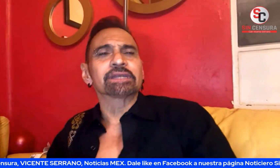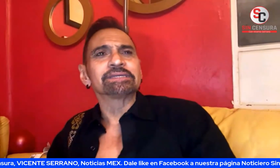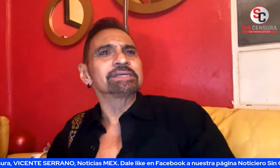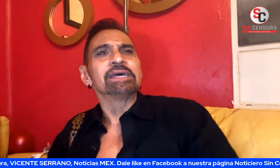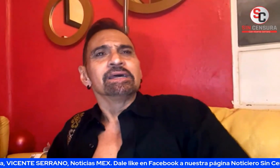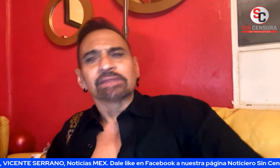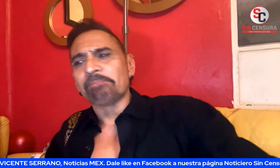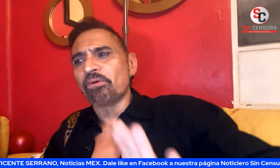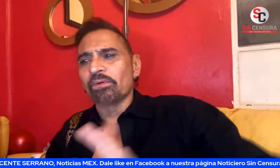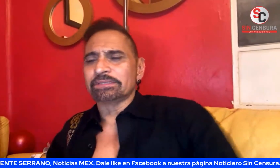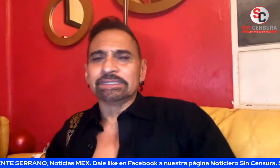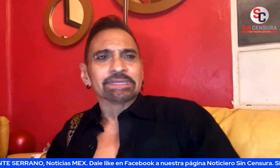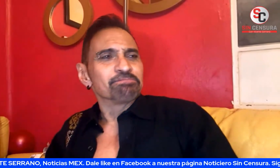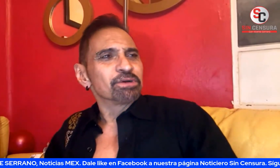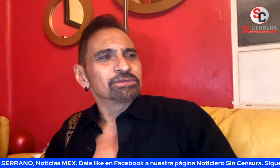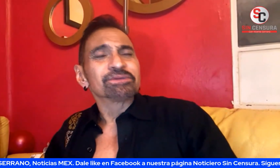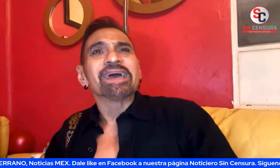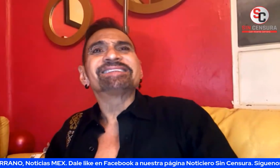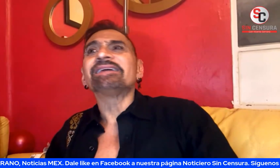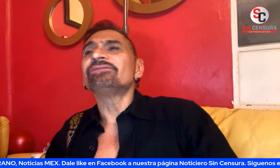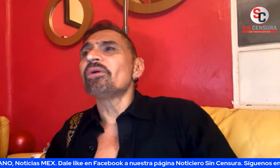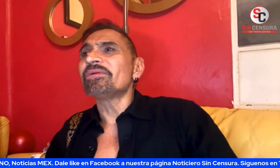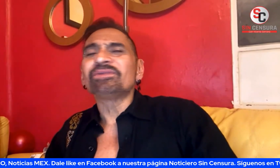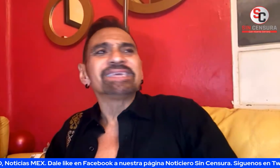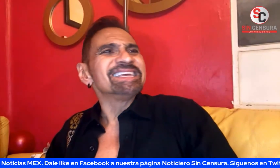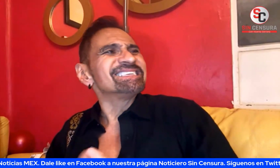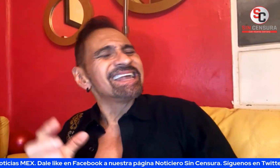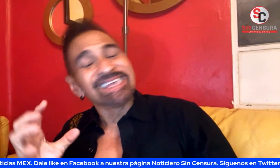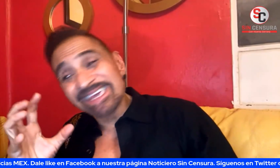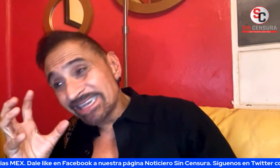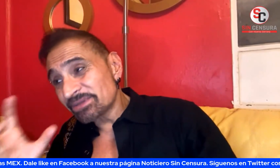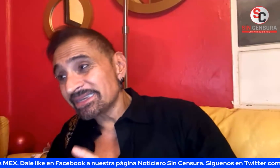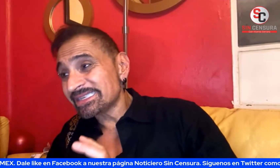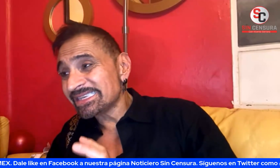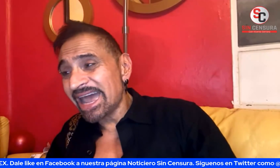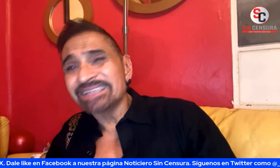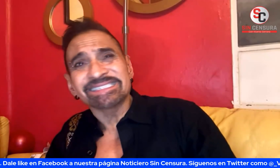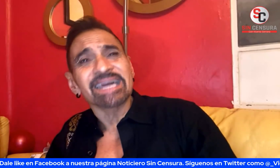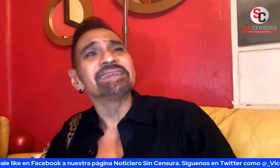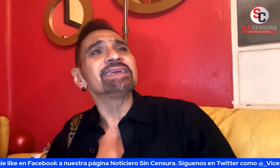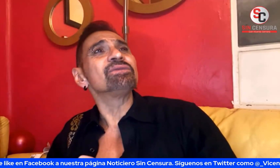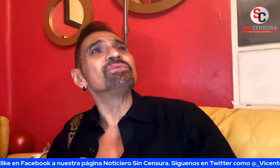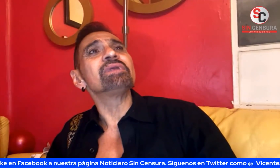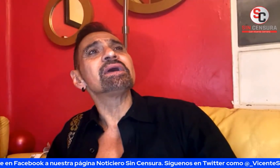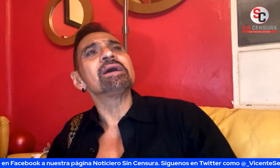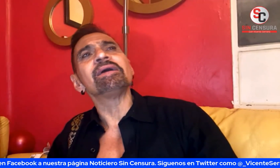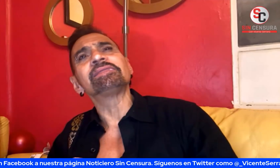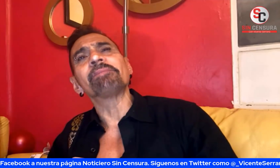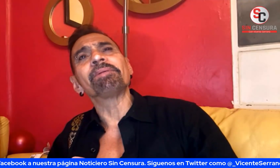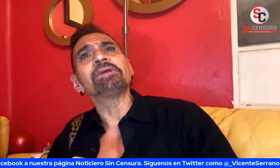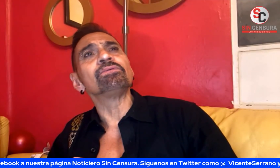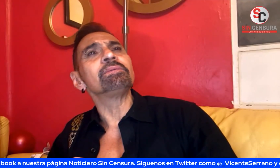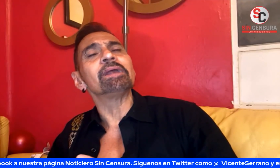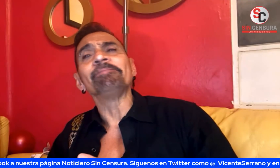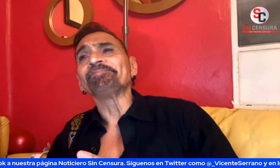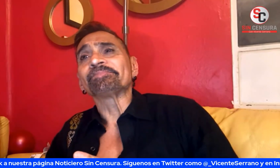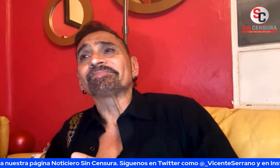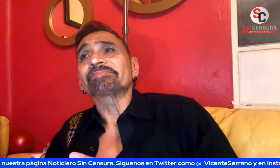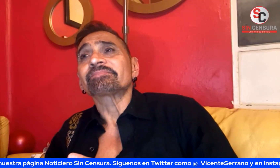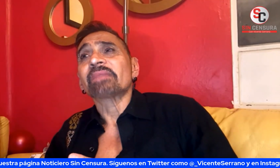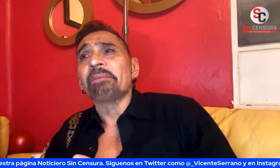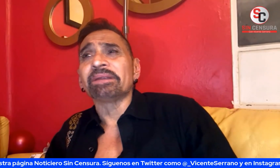los extraterrestres tampoco existen, pues, ¿no? O sea, es que no tienen salida ya, o sea, ya están en una etapa y en un